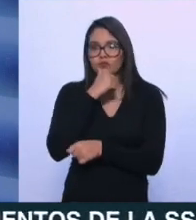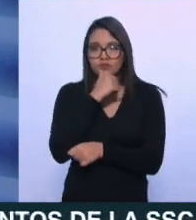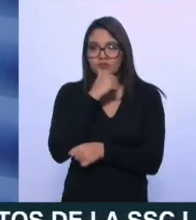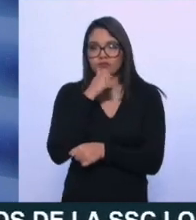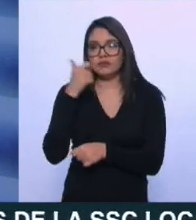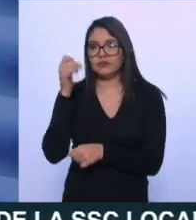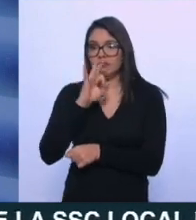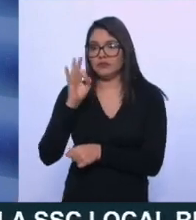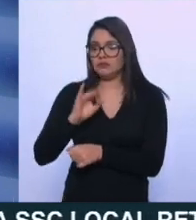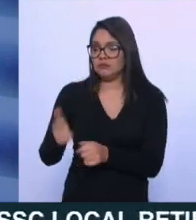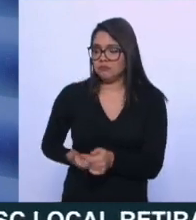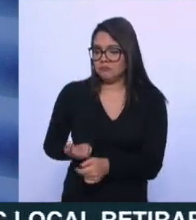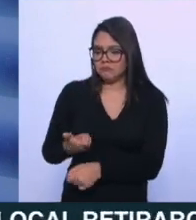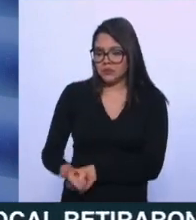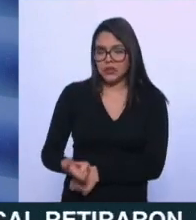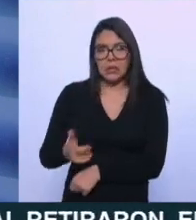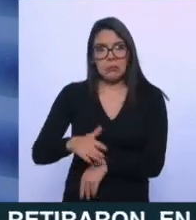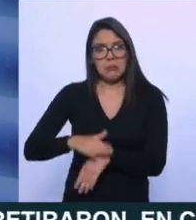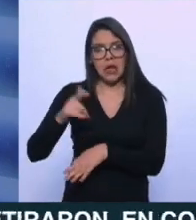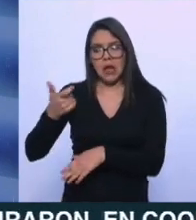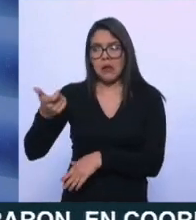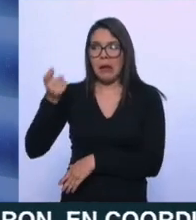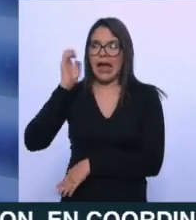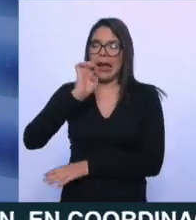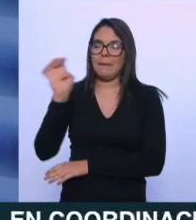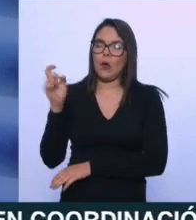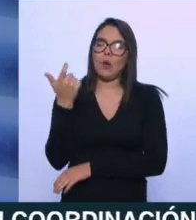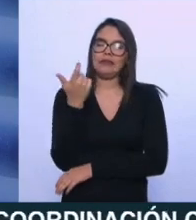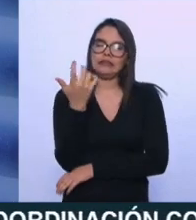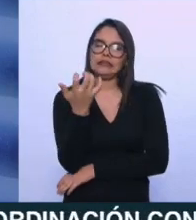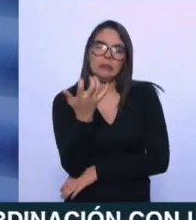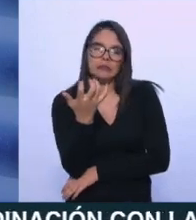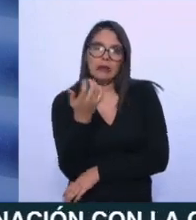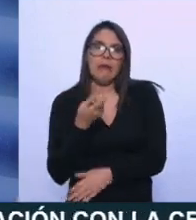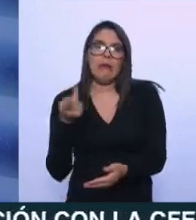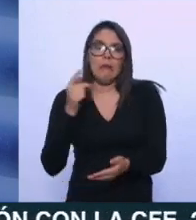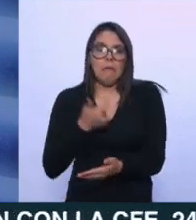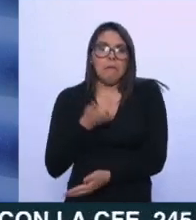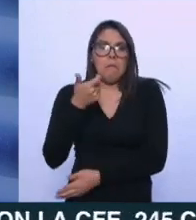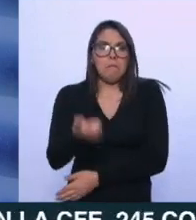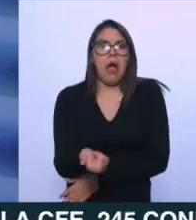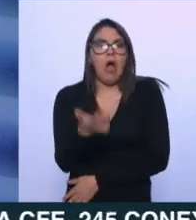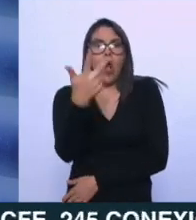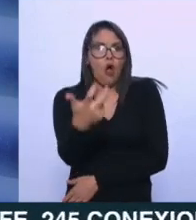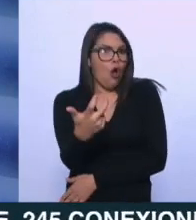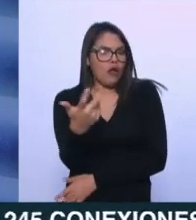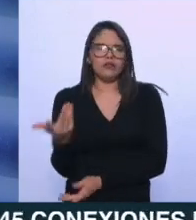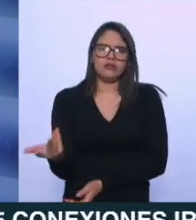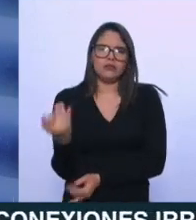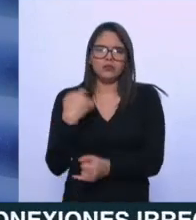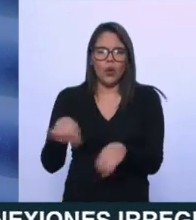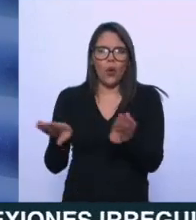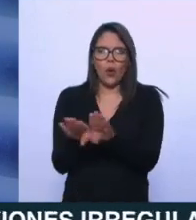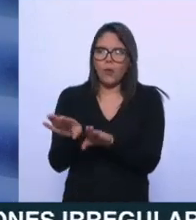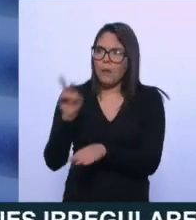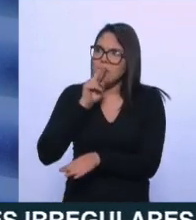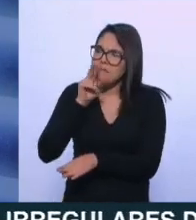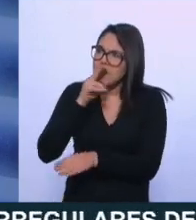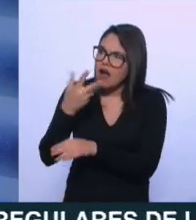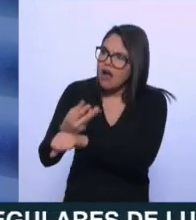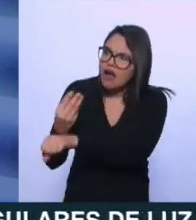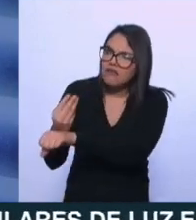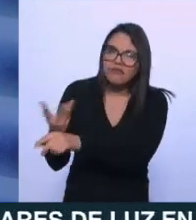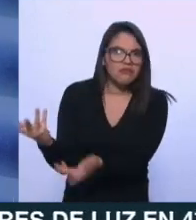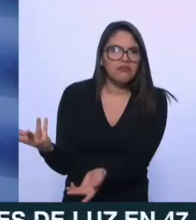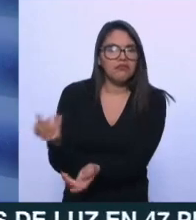mejoras. Simplemente no puede ser así. Veamos qué ha sucedido en los lugares donde esto pasa. Estado de México. Hoy, ¿cuál es